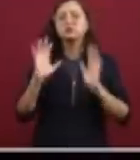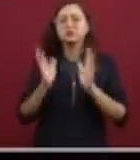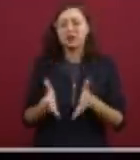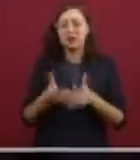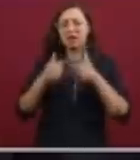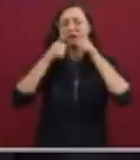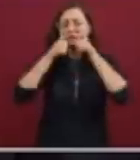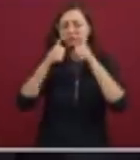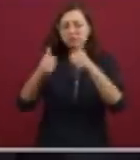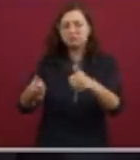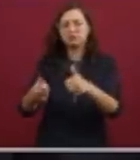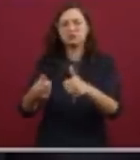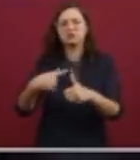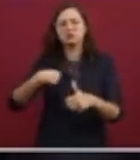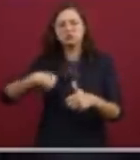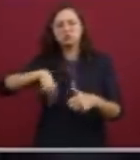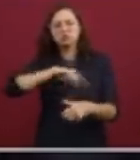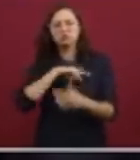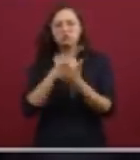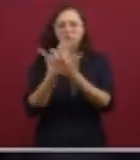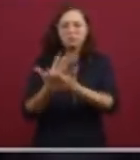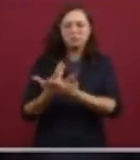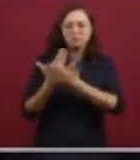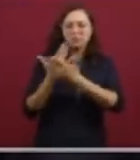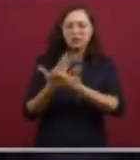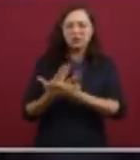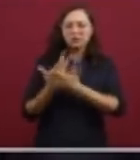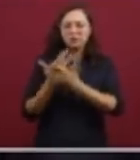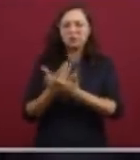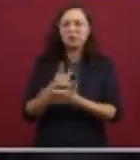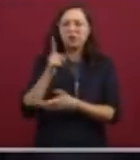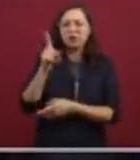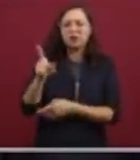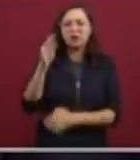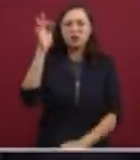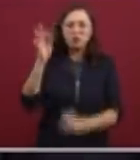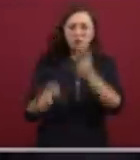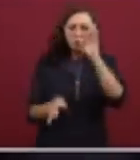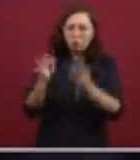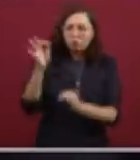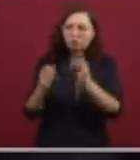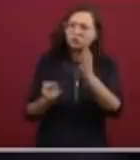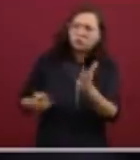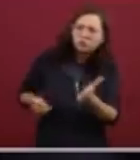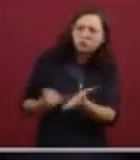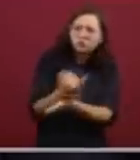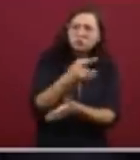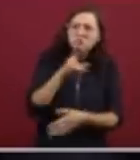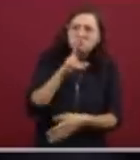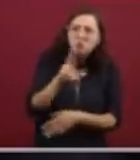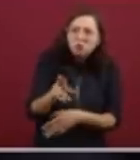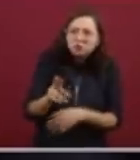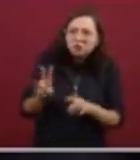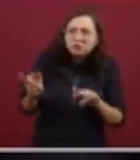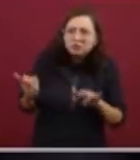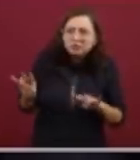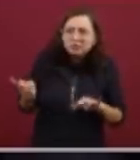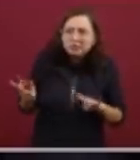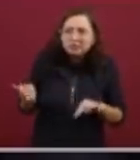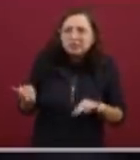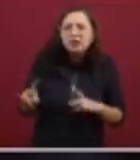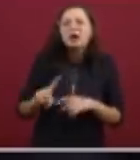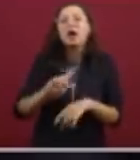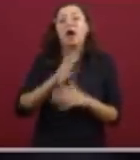Estuvimos pendientes de la resolución del Poder Judicial y ahora de este